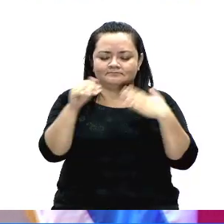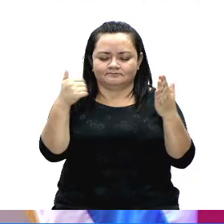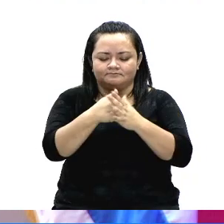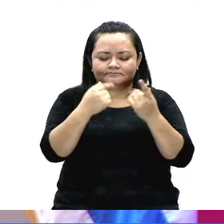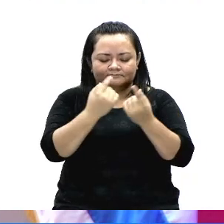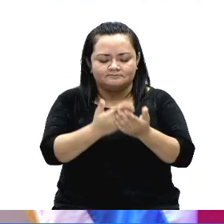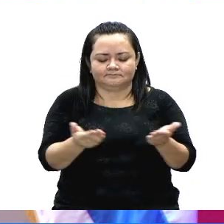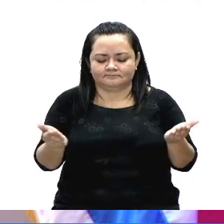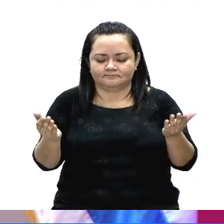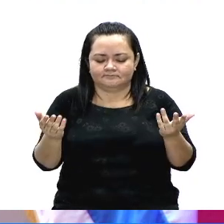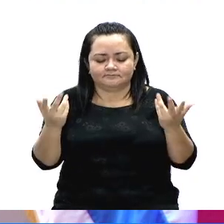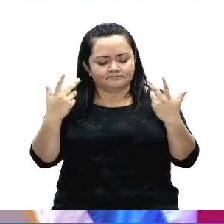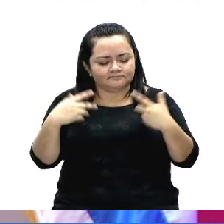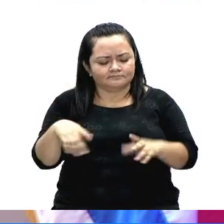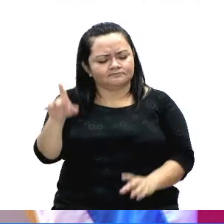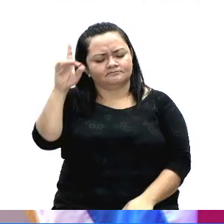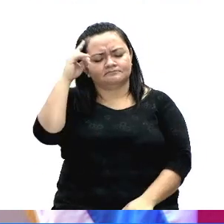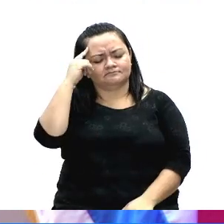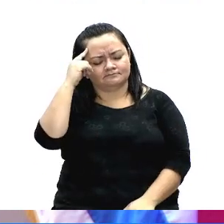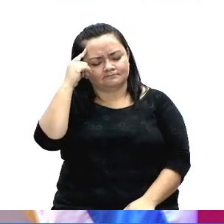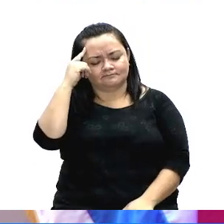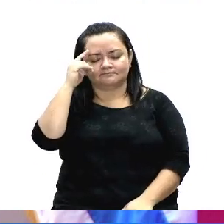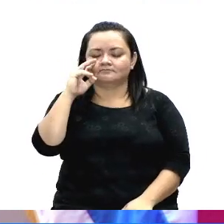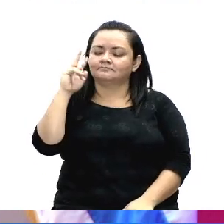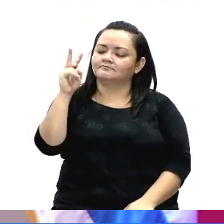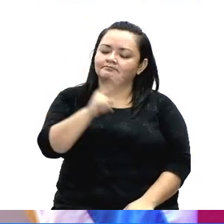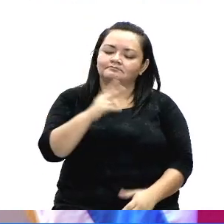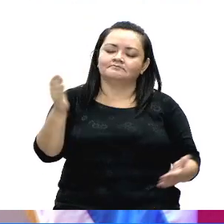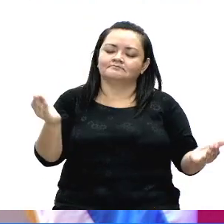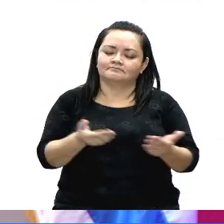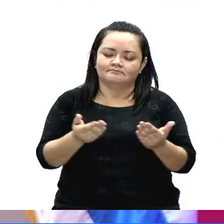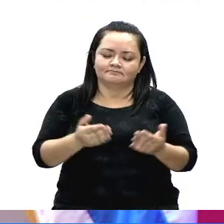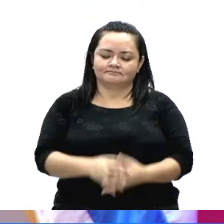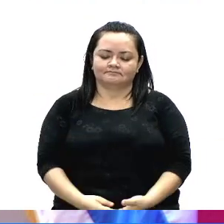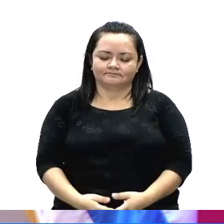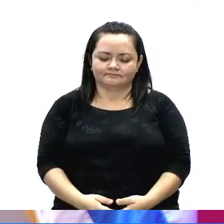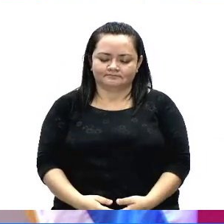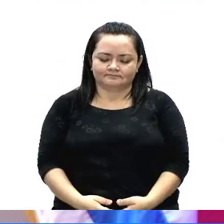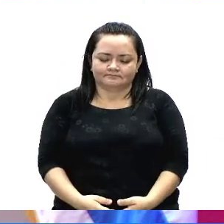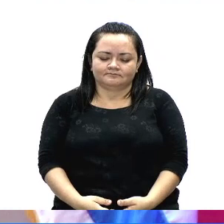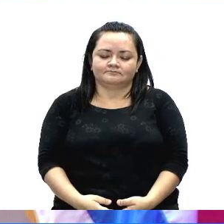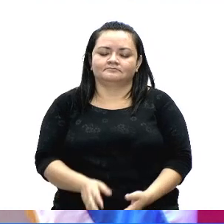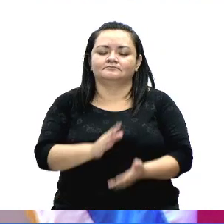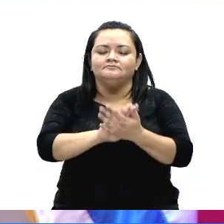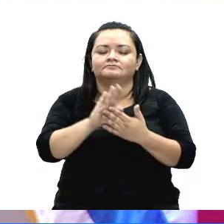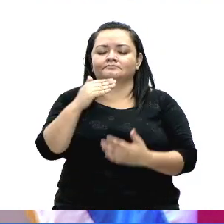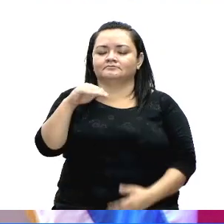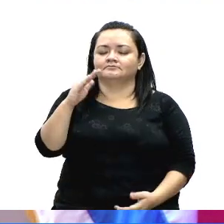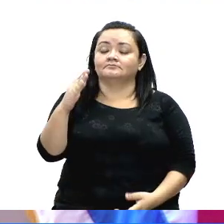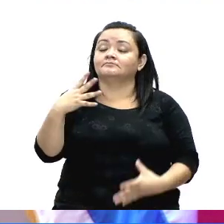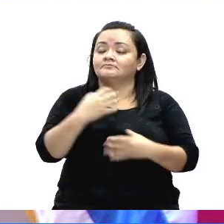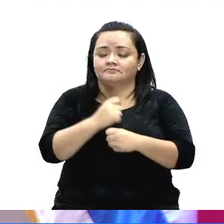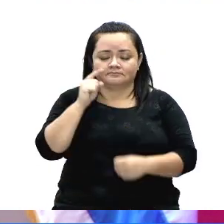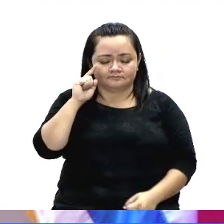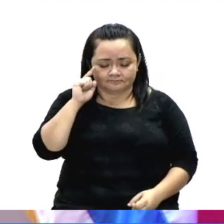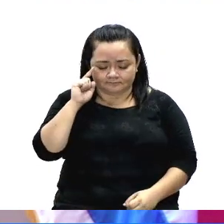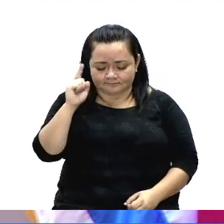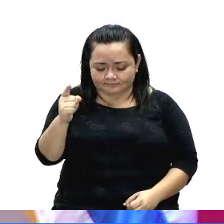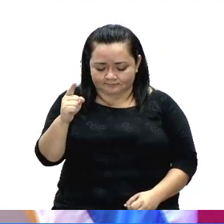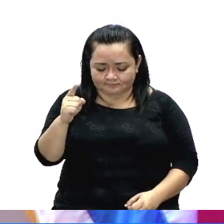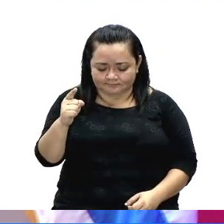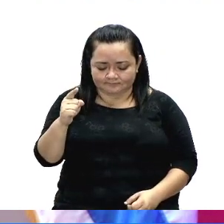cosas que ha hablado he pensado que he visto lo que he hecho no agradables a ti espíritu santo dependo de ti al 100%